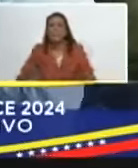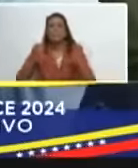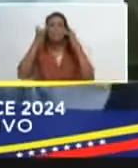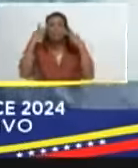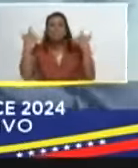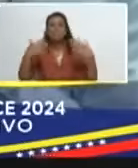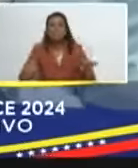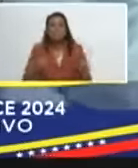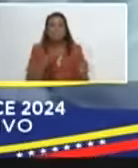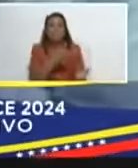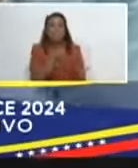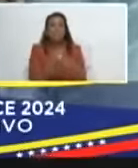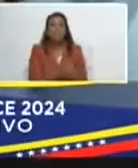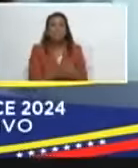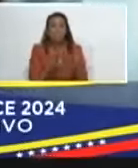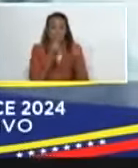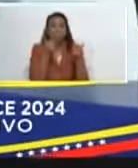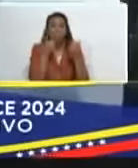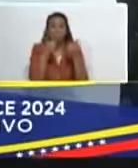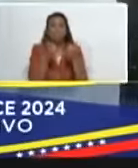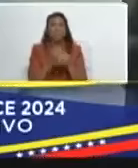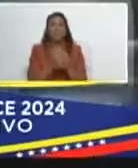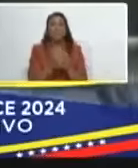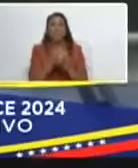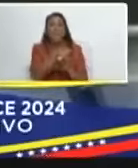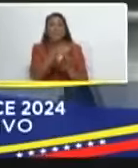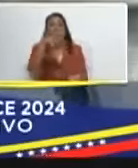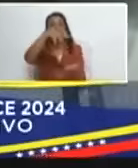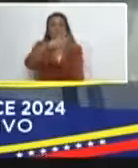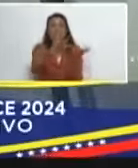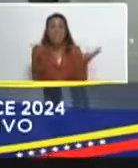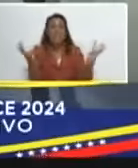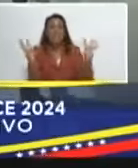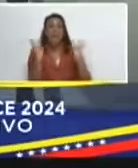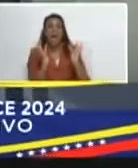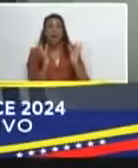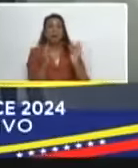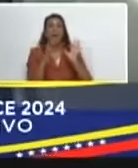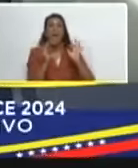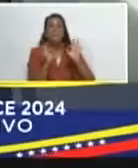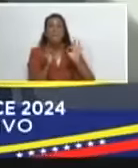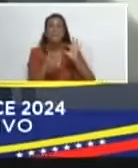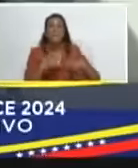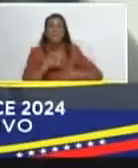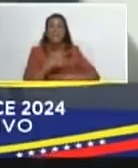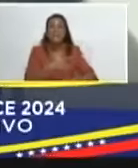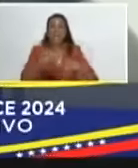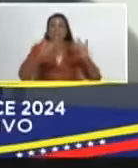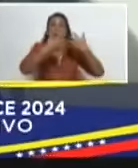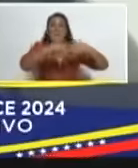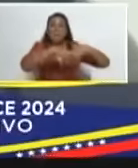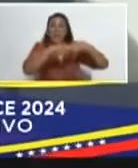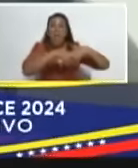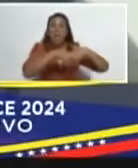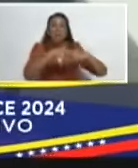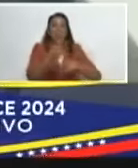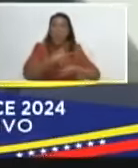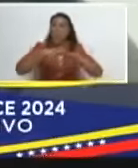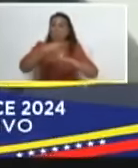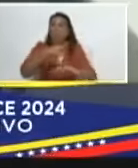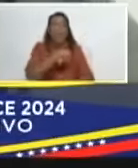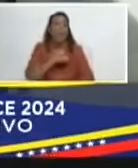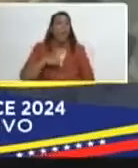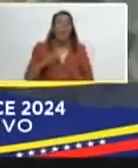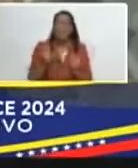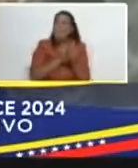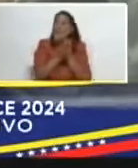impresionante. ¿Todo bien? Presidente, este es un stand compuesto de lo que es esta gran iniciativa. No es el ministerio, no es el gobierno, son